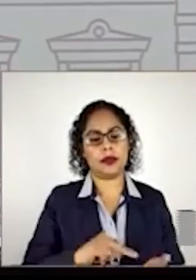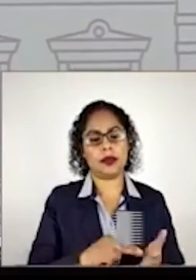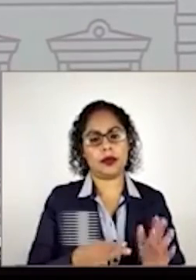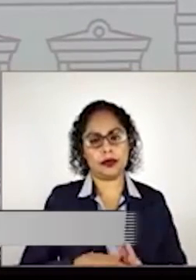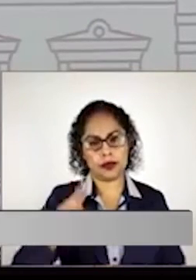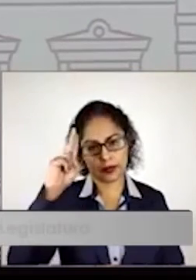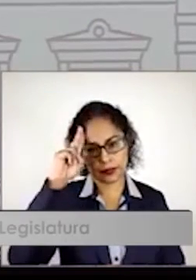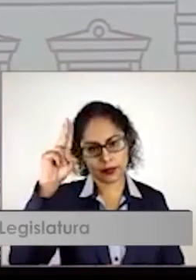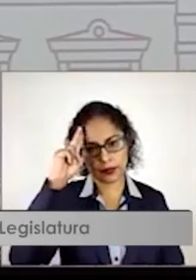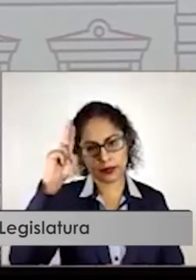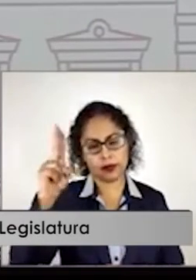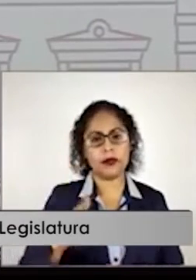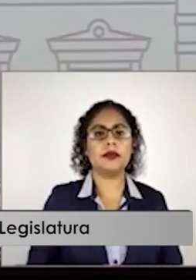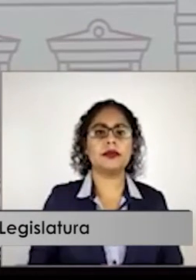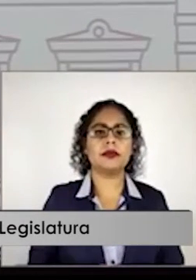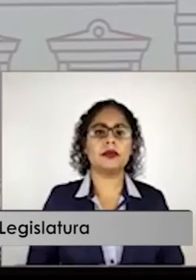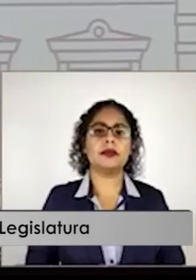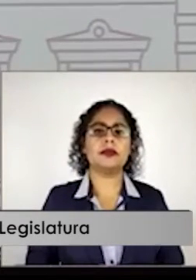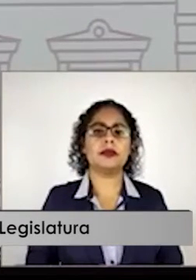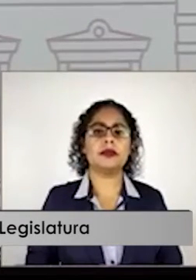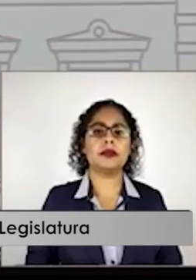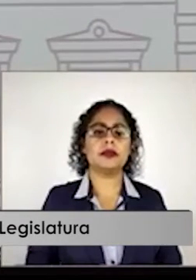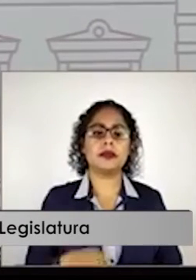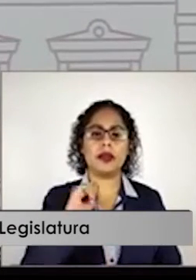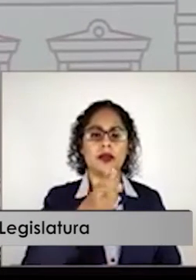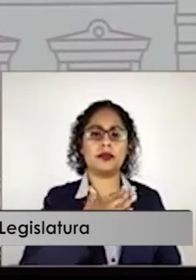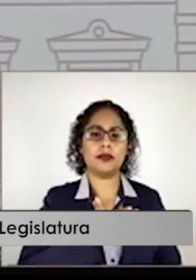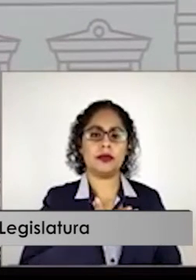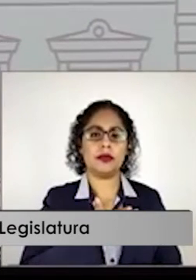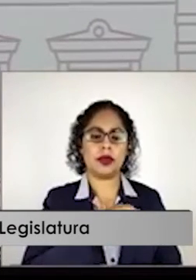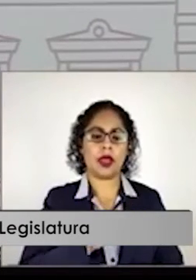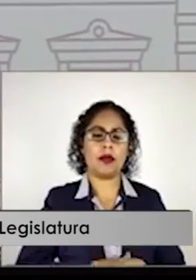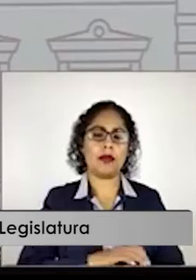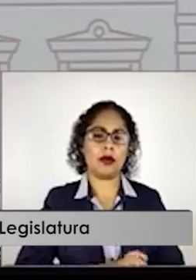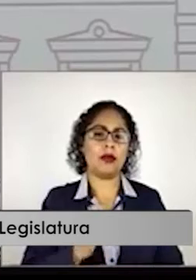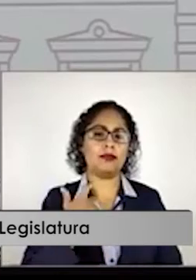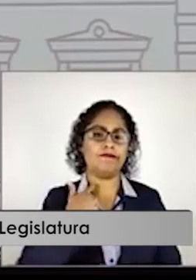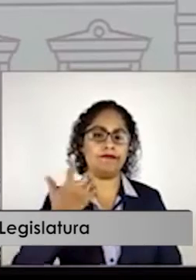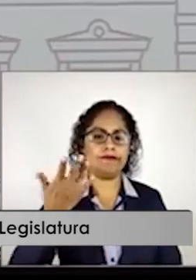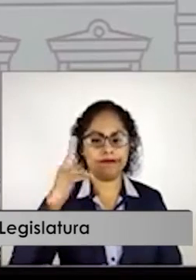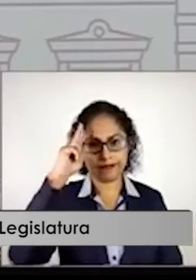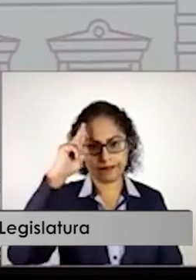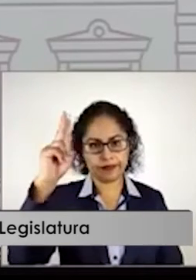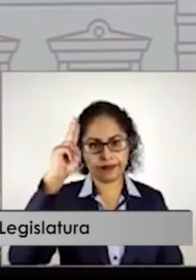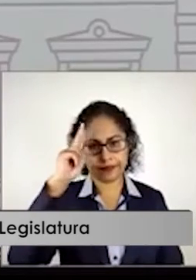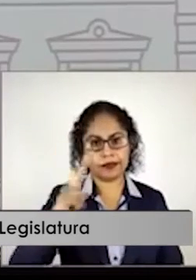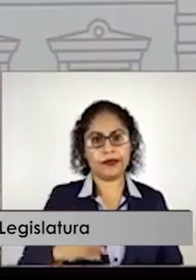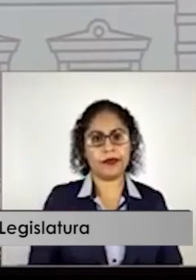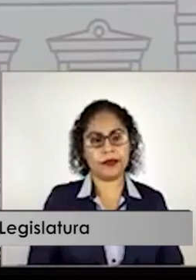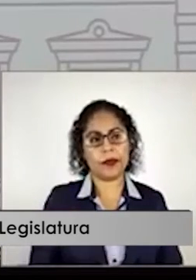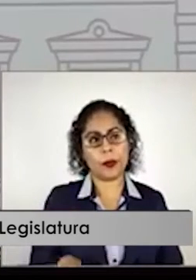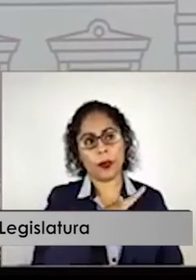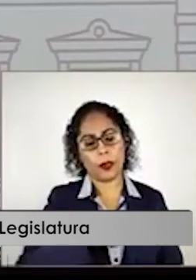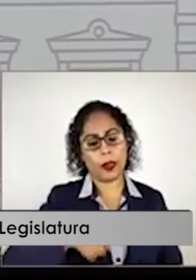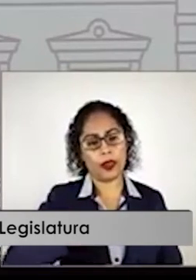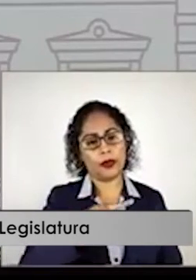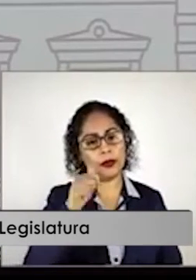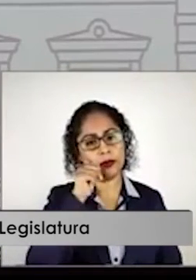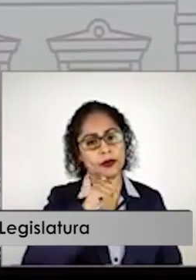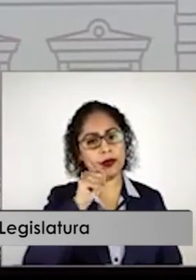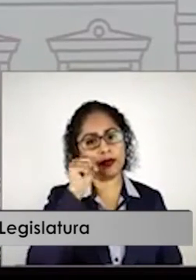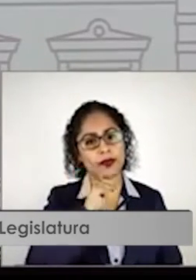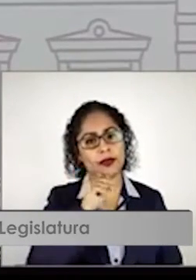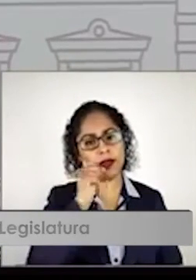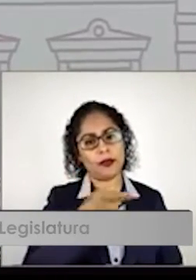ingeniero Pascual Cigala. Así fue nuestro amigo Pascual Cigala, o como le decíamos muchos de los que estamos aquí y muchos